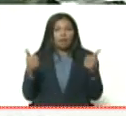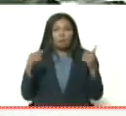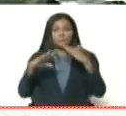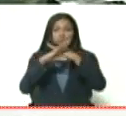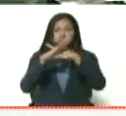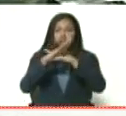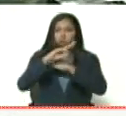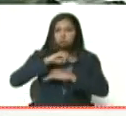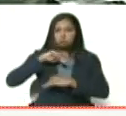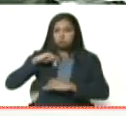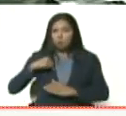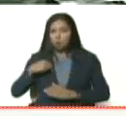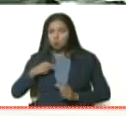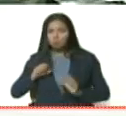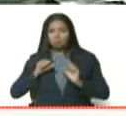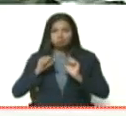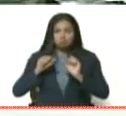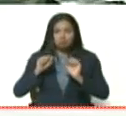contrario, hemos ido